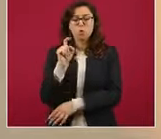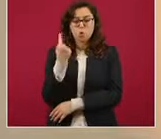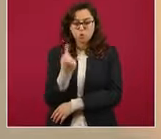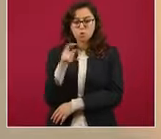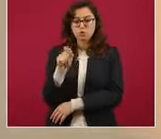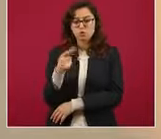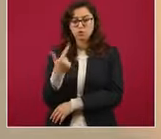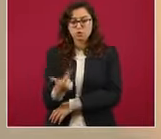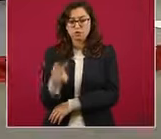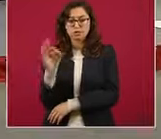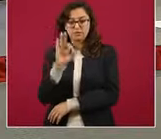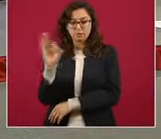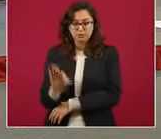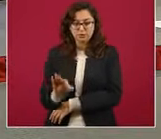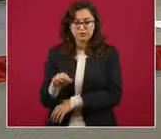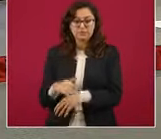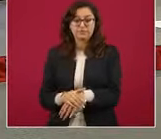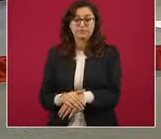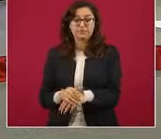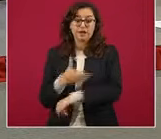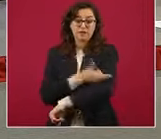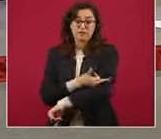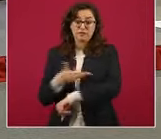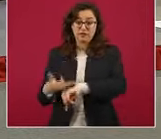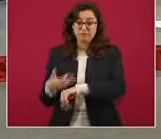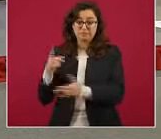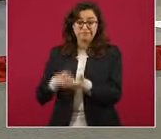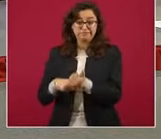1.7% y en violencia familiar